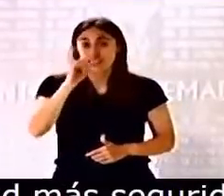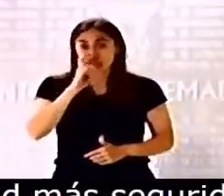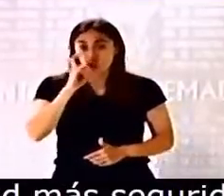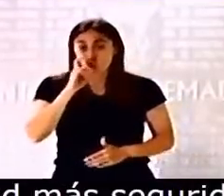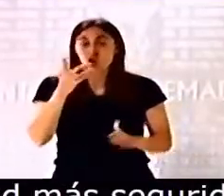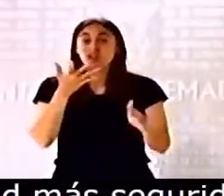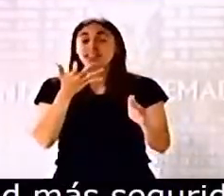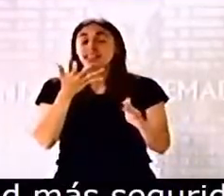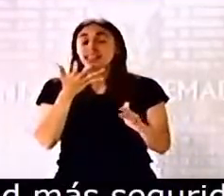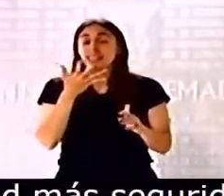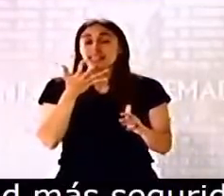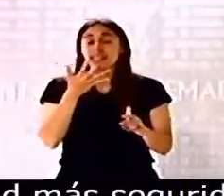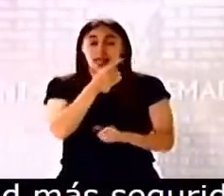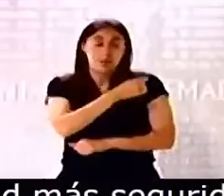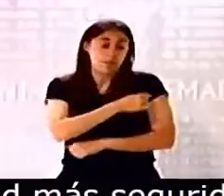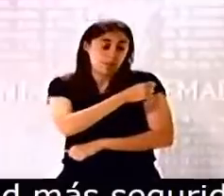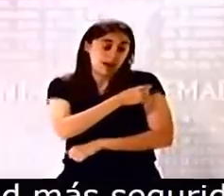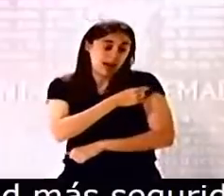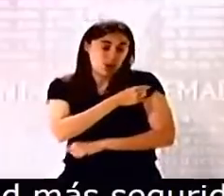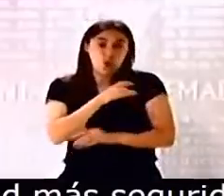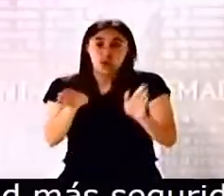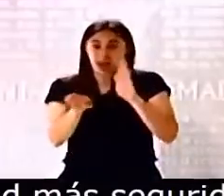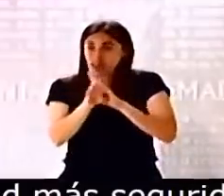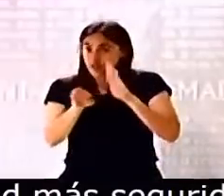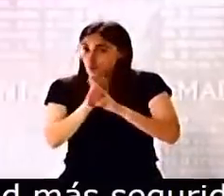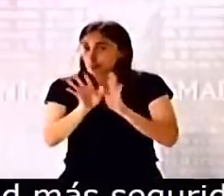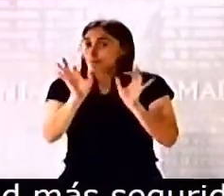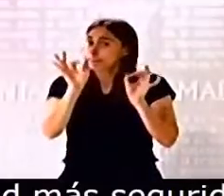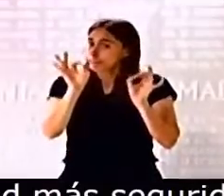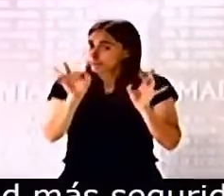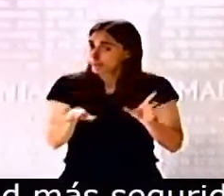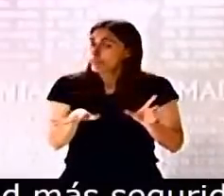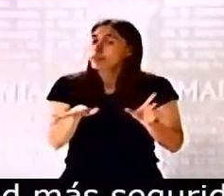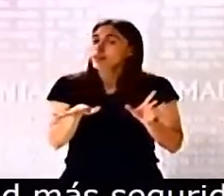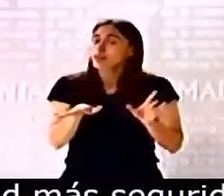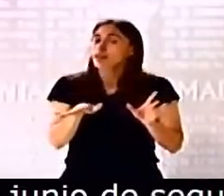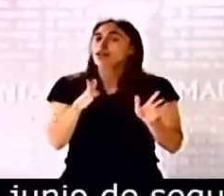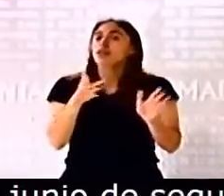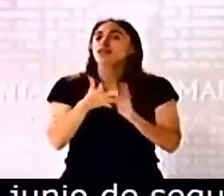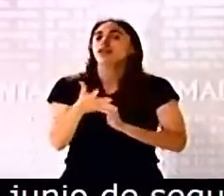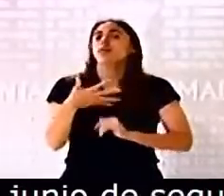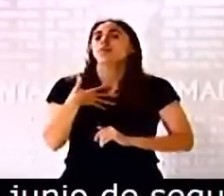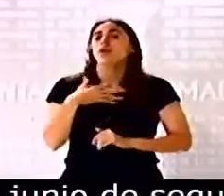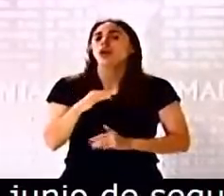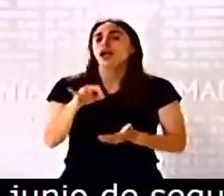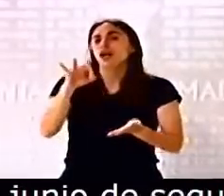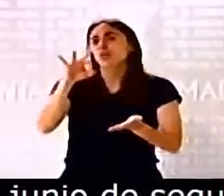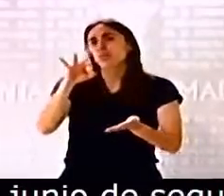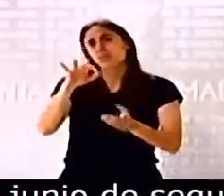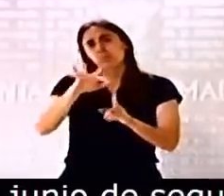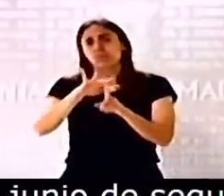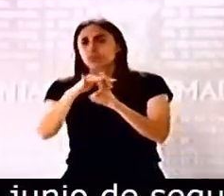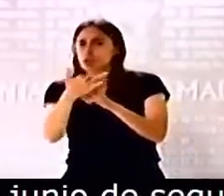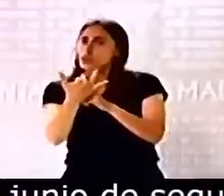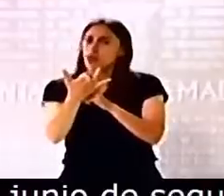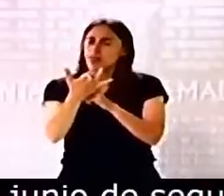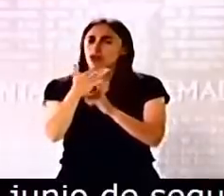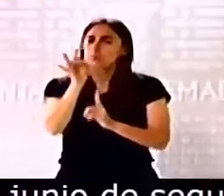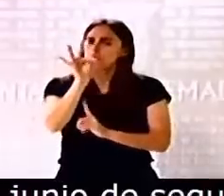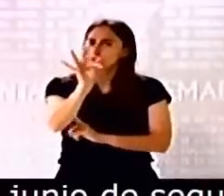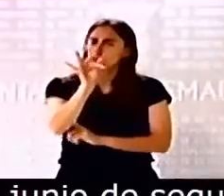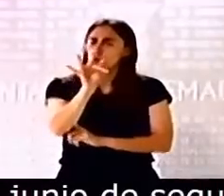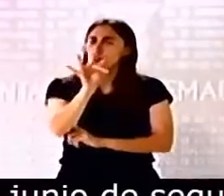dosis de vacuna que vamos realizando, sin duda ninguna podríamos llegar a una buena situación en esos